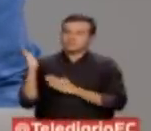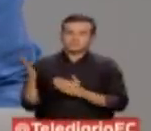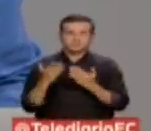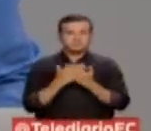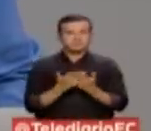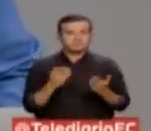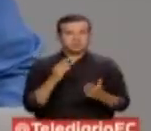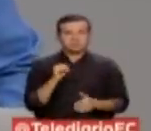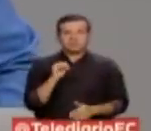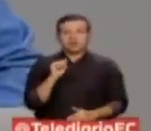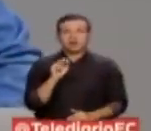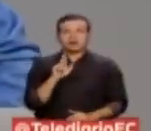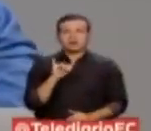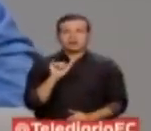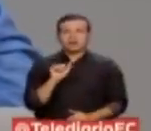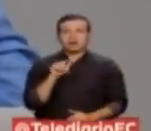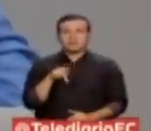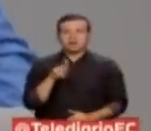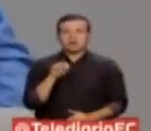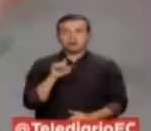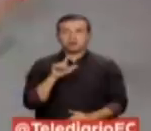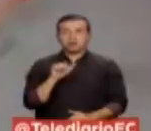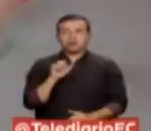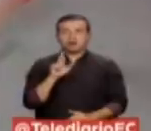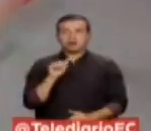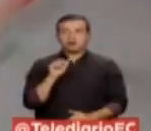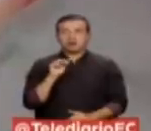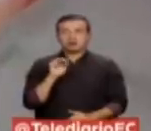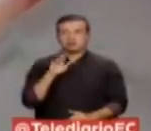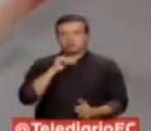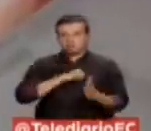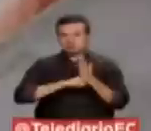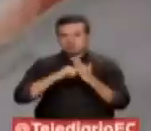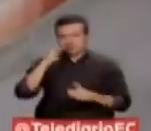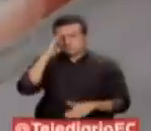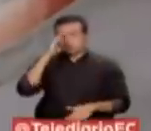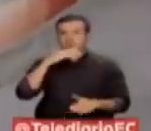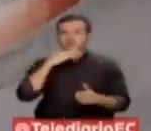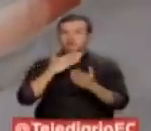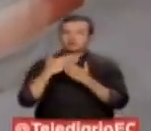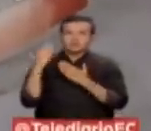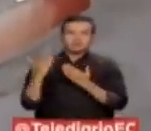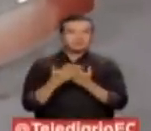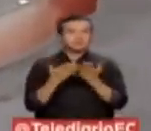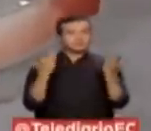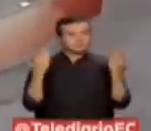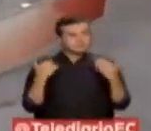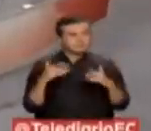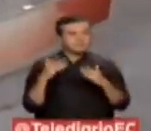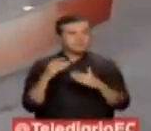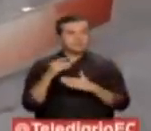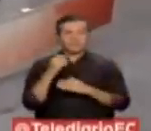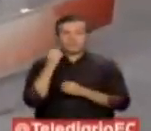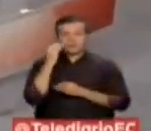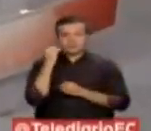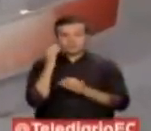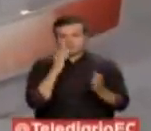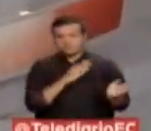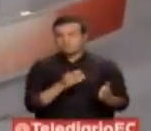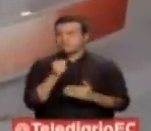jornada María Paula Romo ministra del interior Buen día Gracias por estar aquí a pesar de que el el reportaje